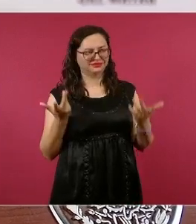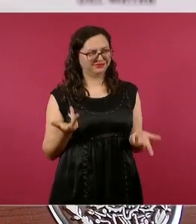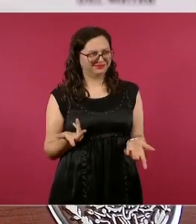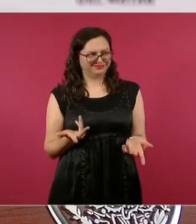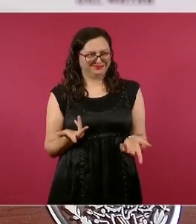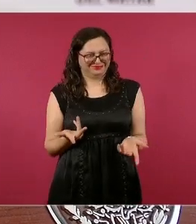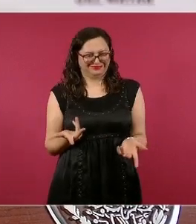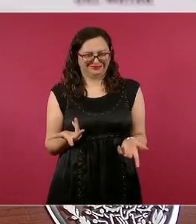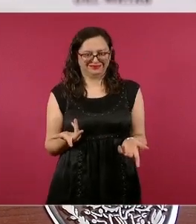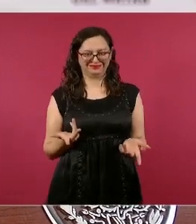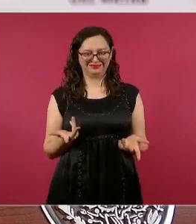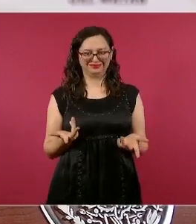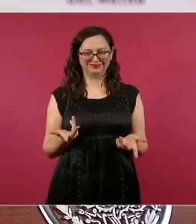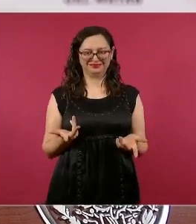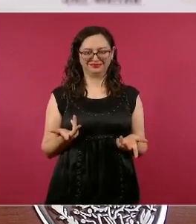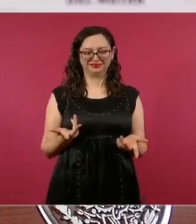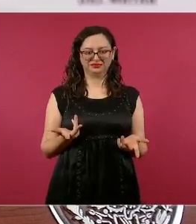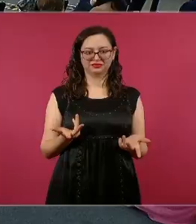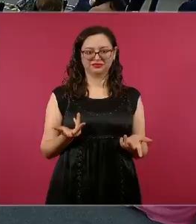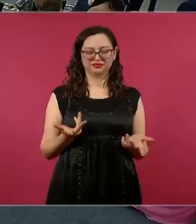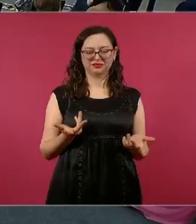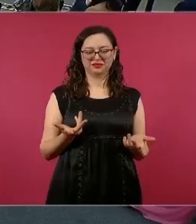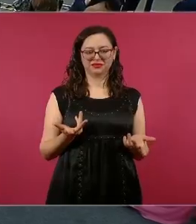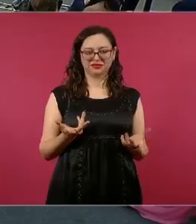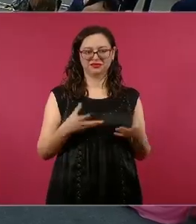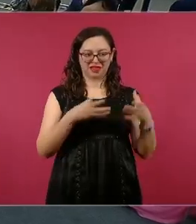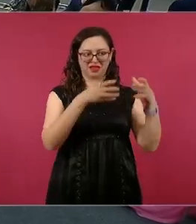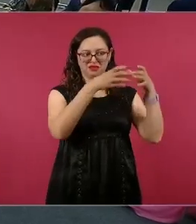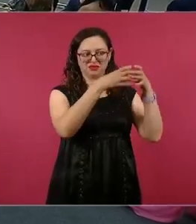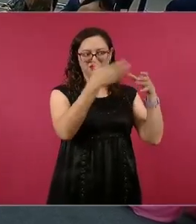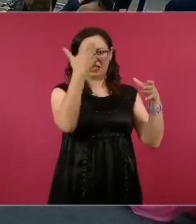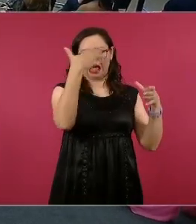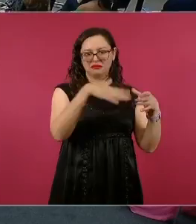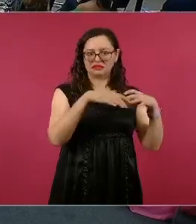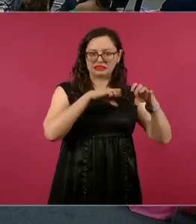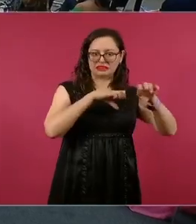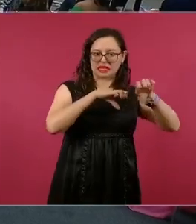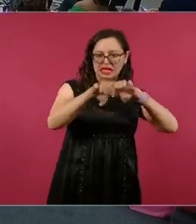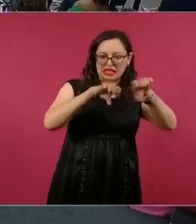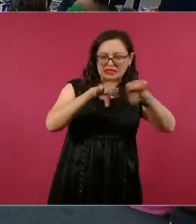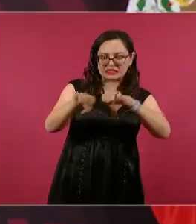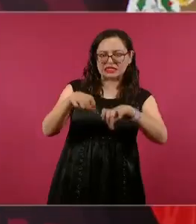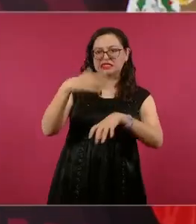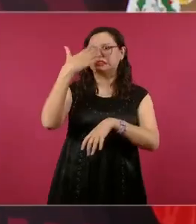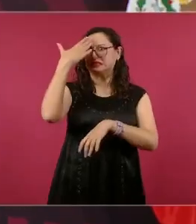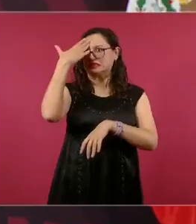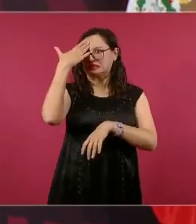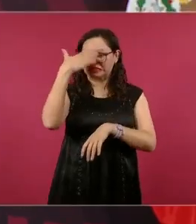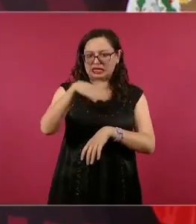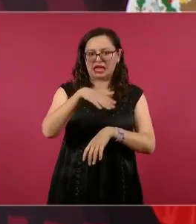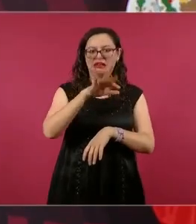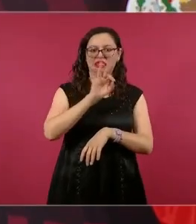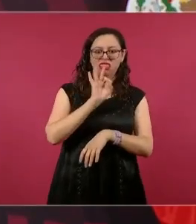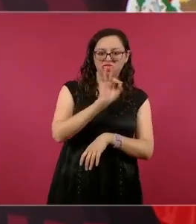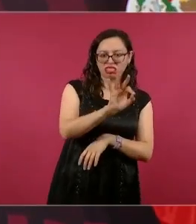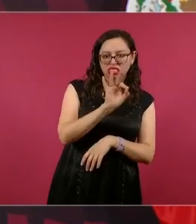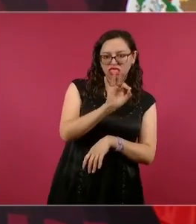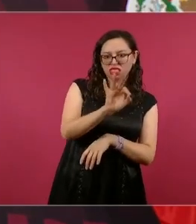Entonces saben qué es lo